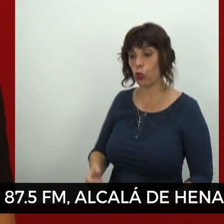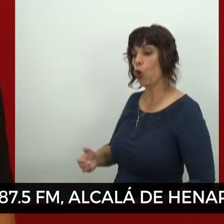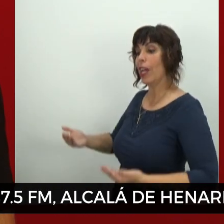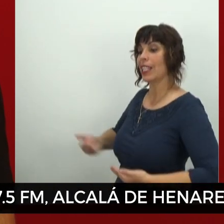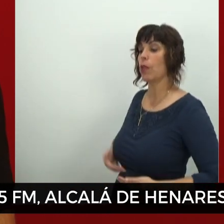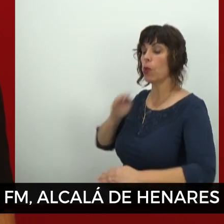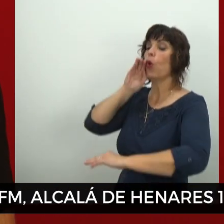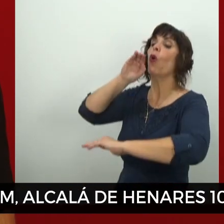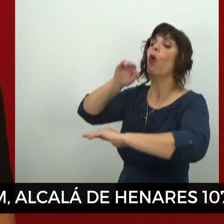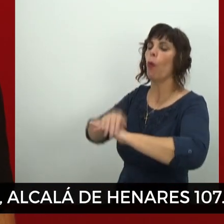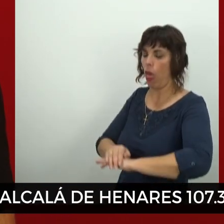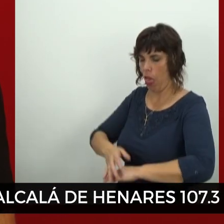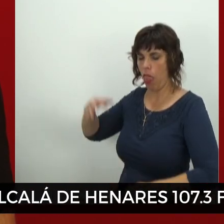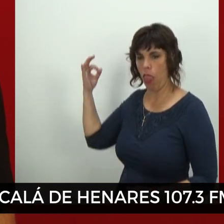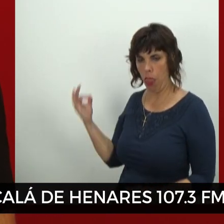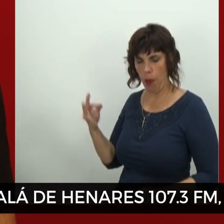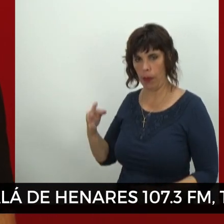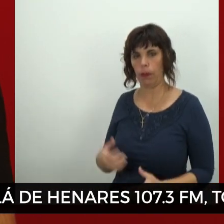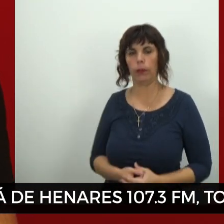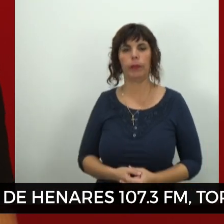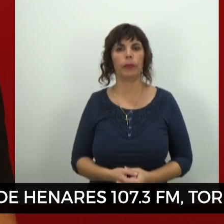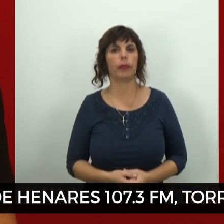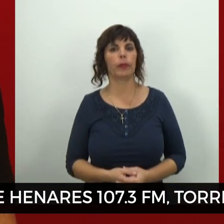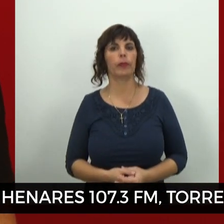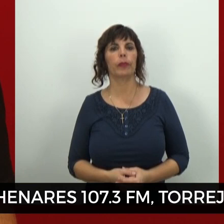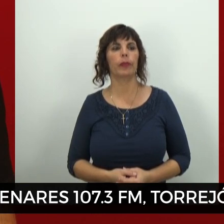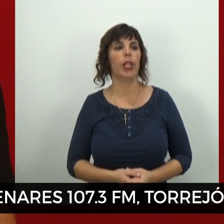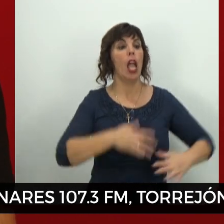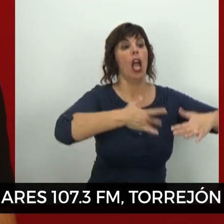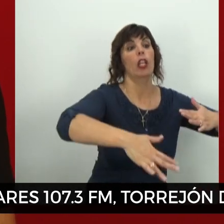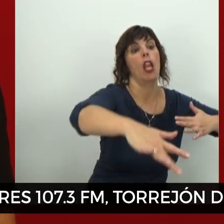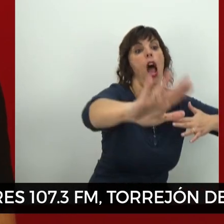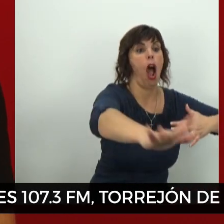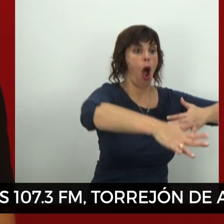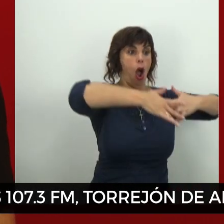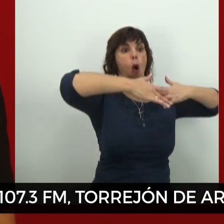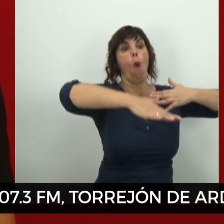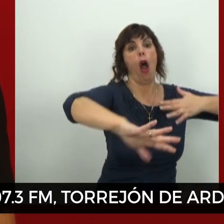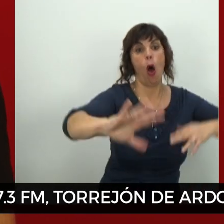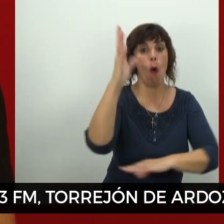toda ola del agua, toda hoja de cualquier árbol,